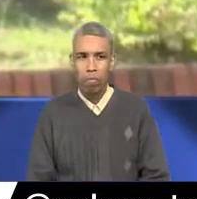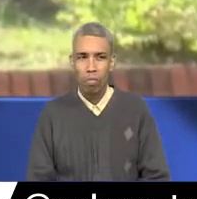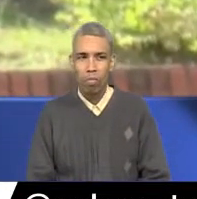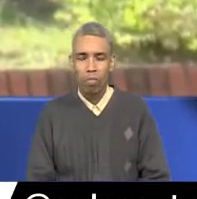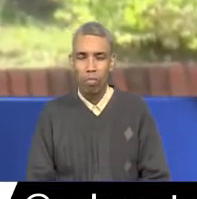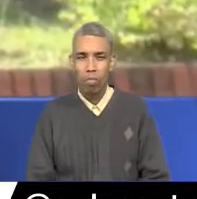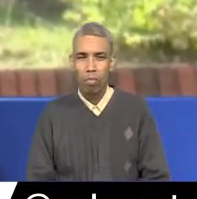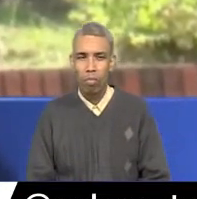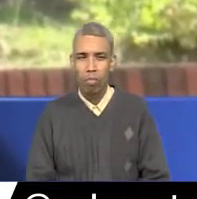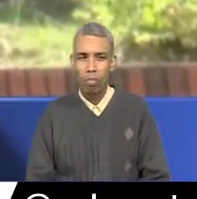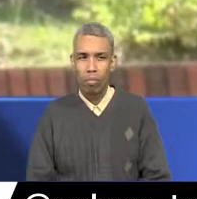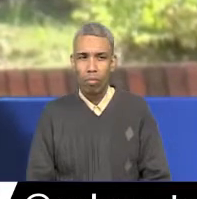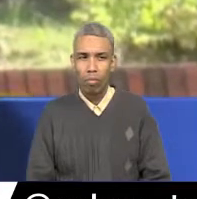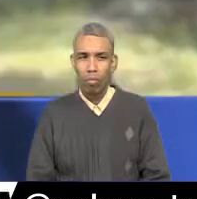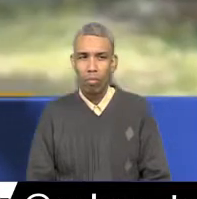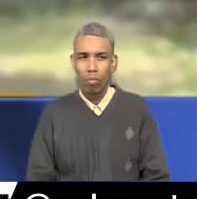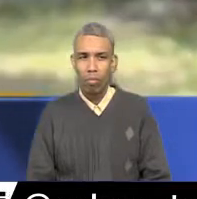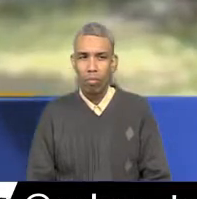regresamos.